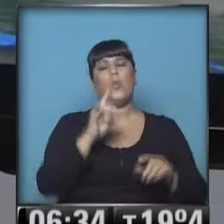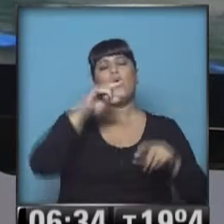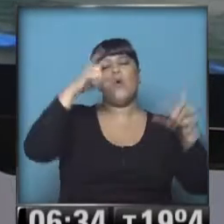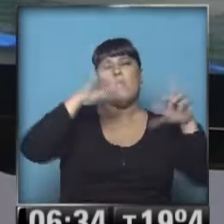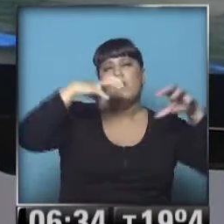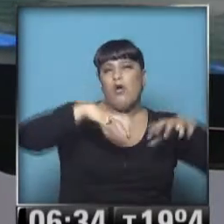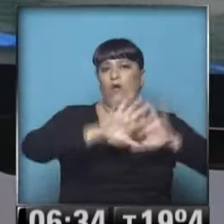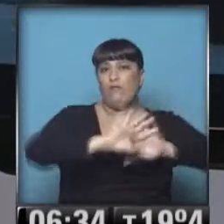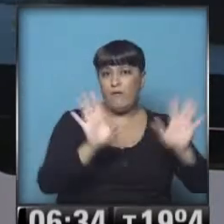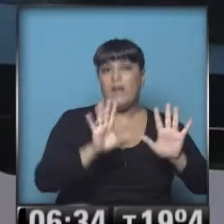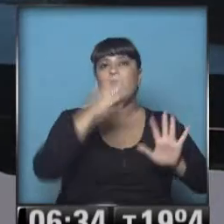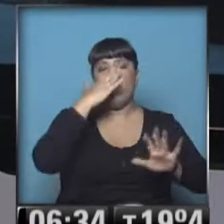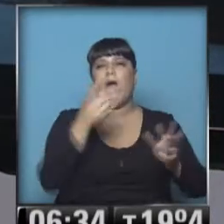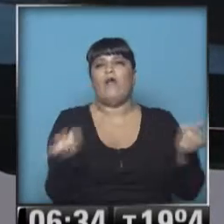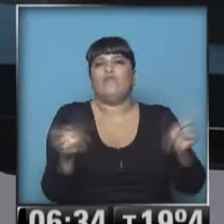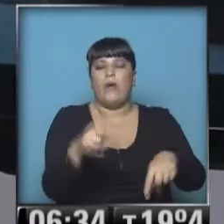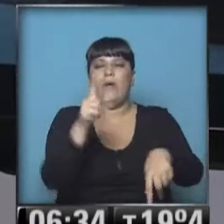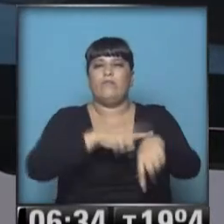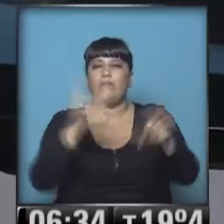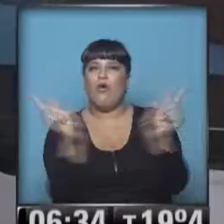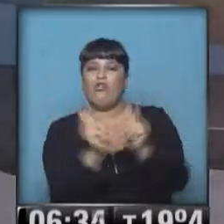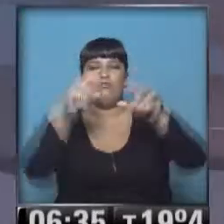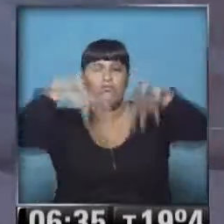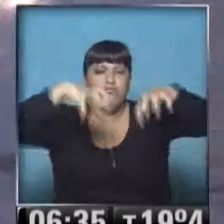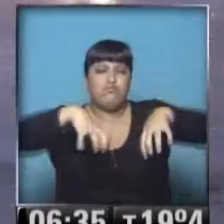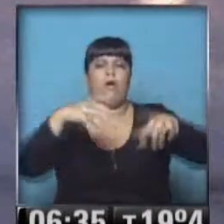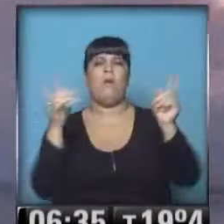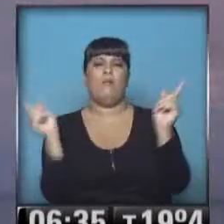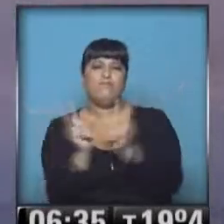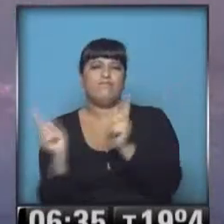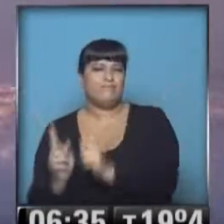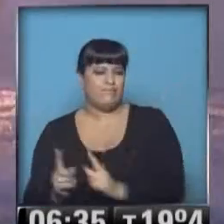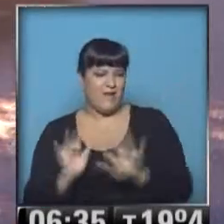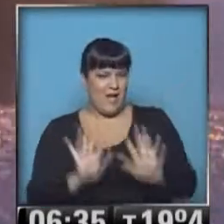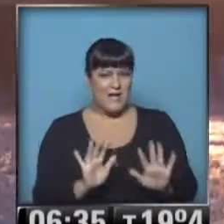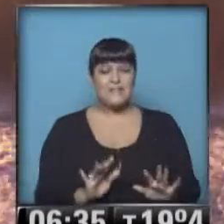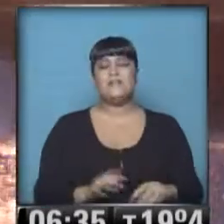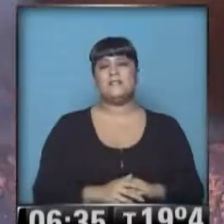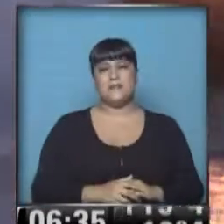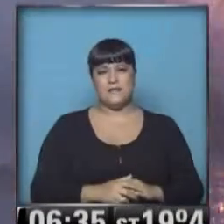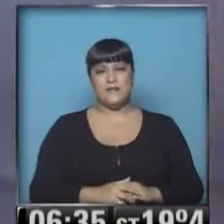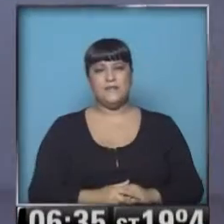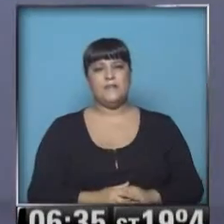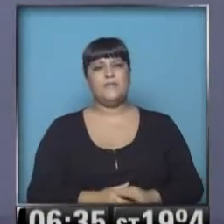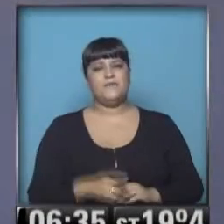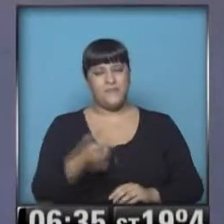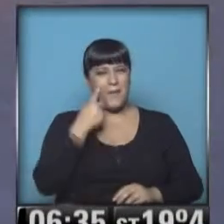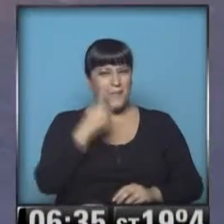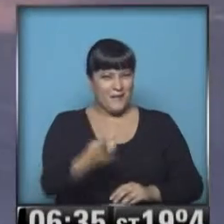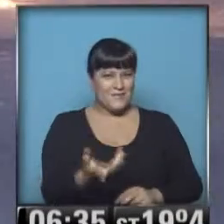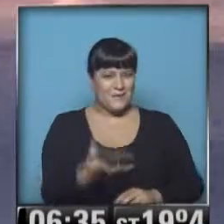El tema es el agua acumulada, insisto, casi lo que debió llover en todo el mes, ahí usted lo puede